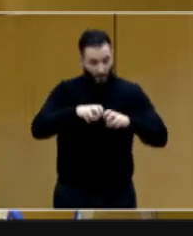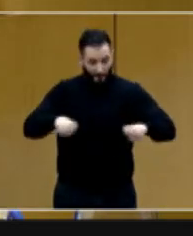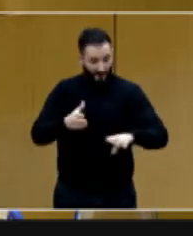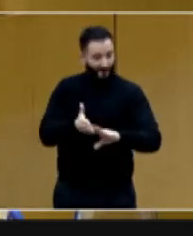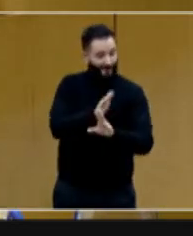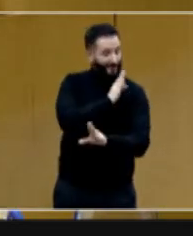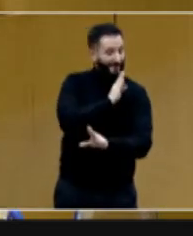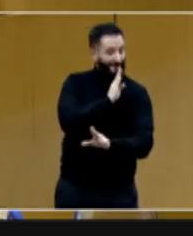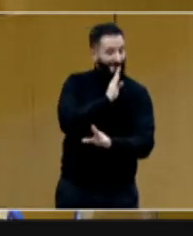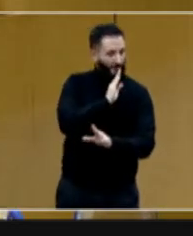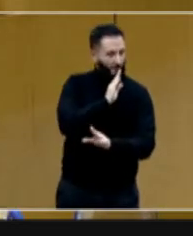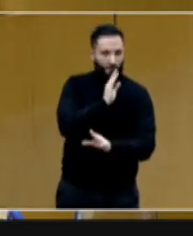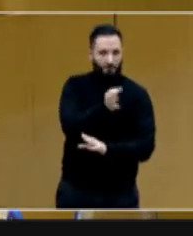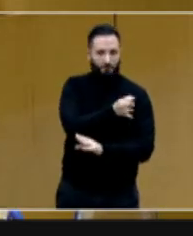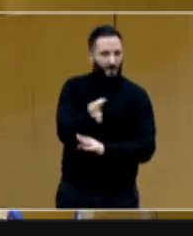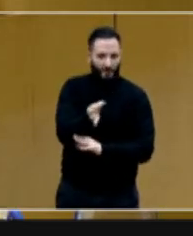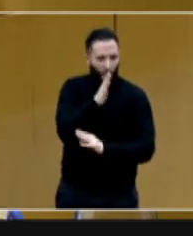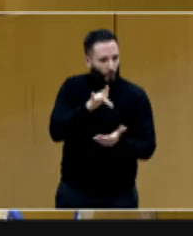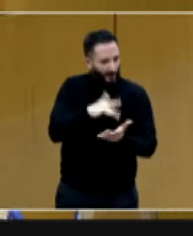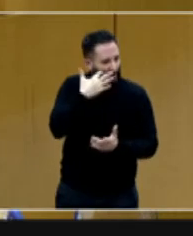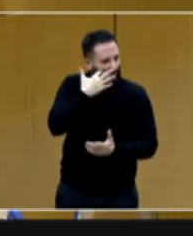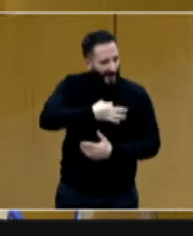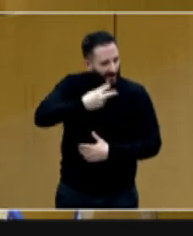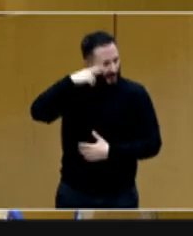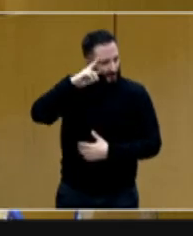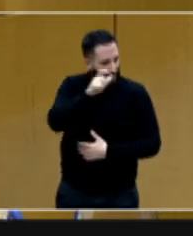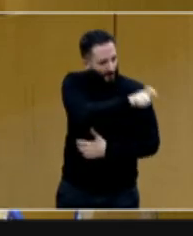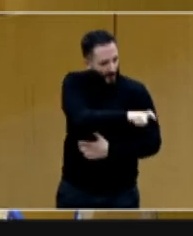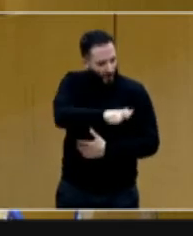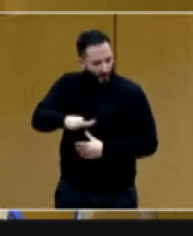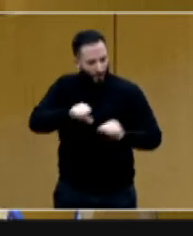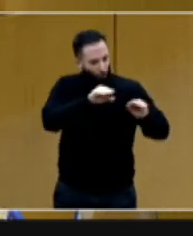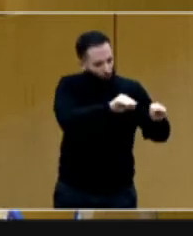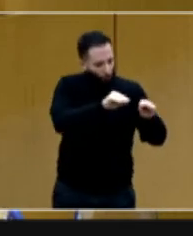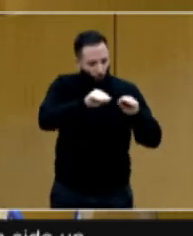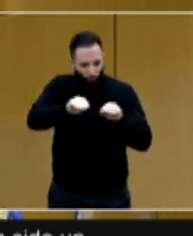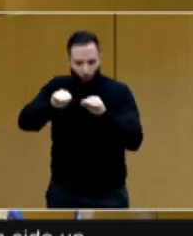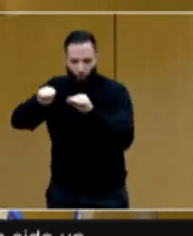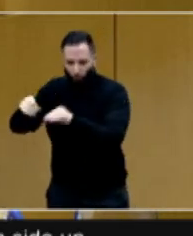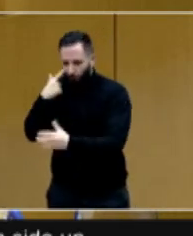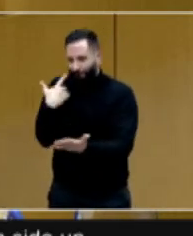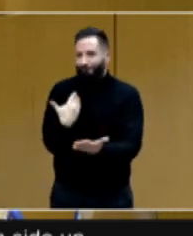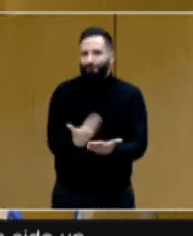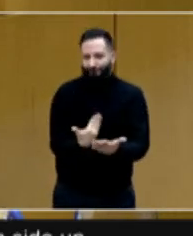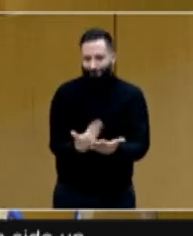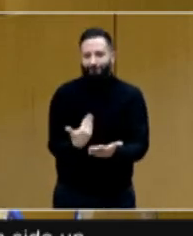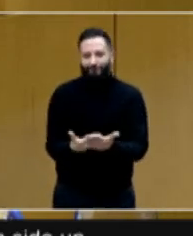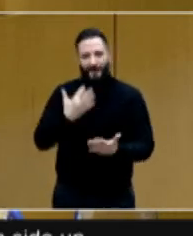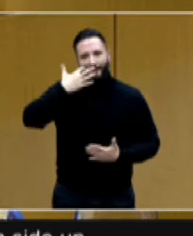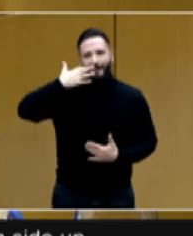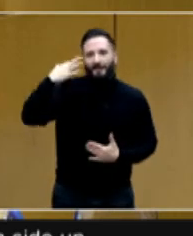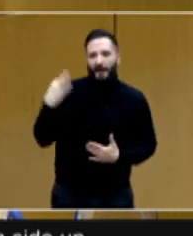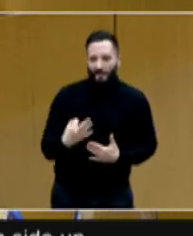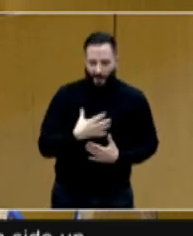nos ha puesto un marco de realidad no de de personas que efectivamente nos demuestran la realidad la